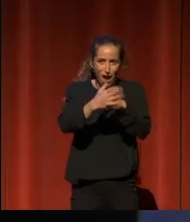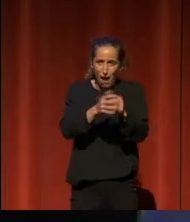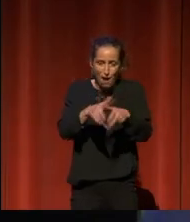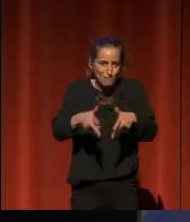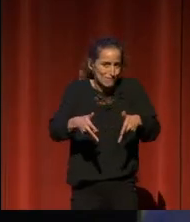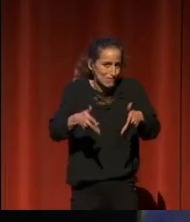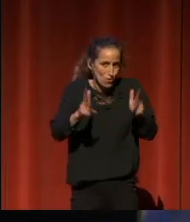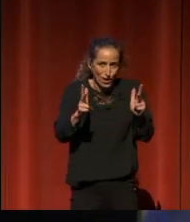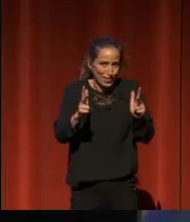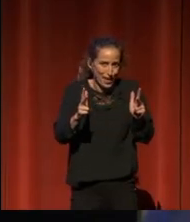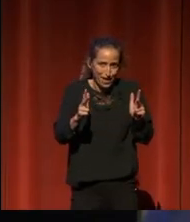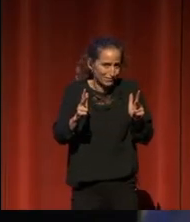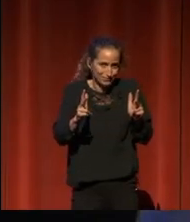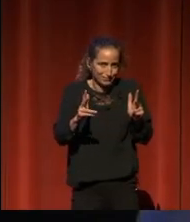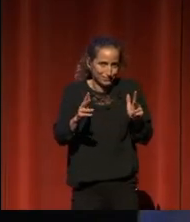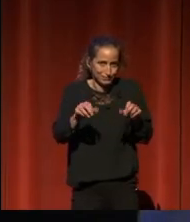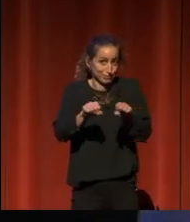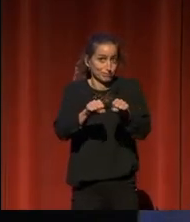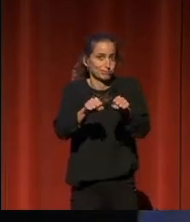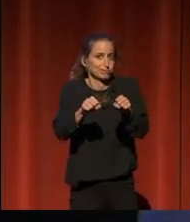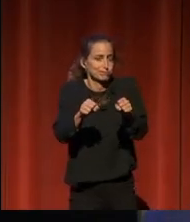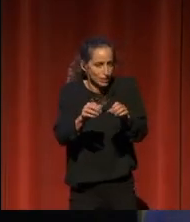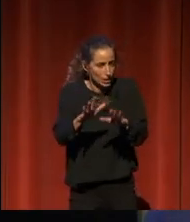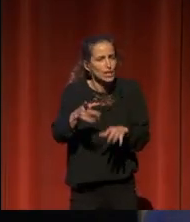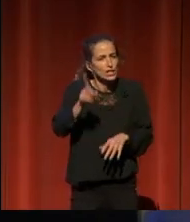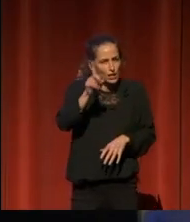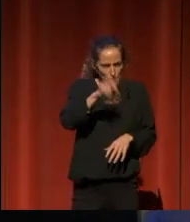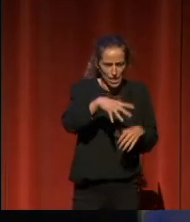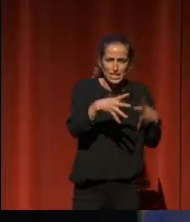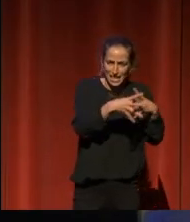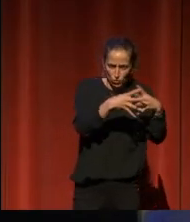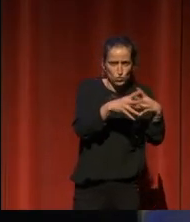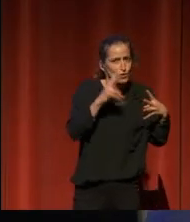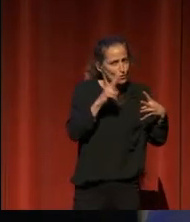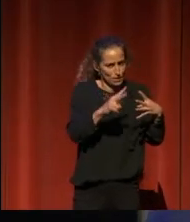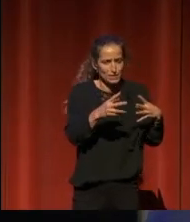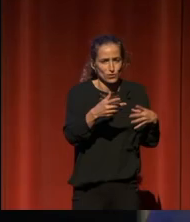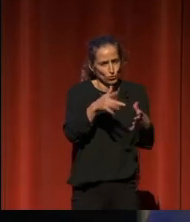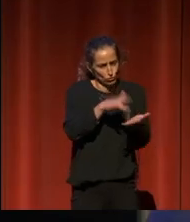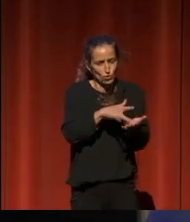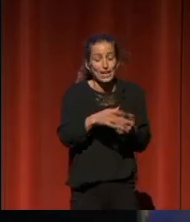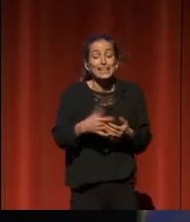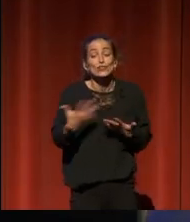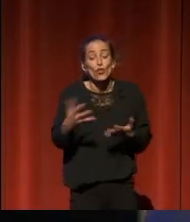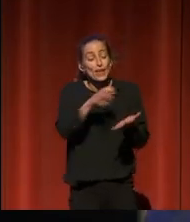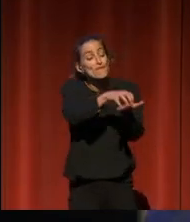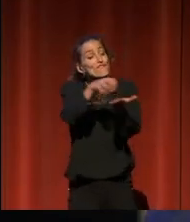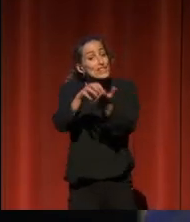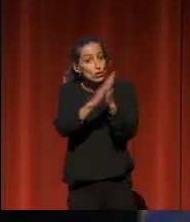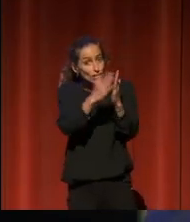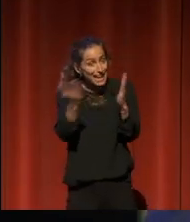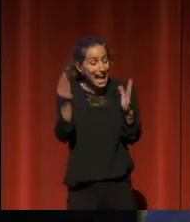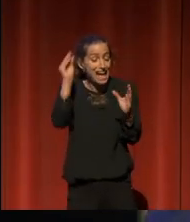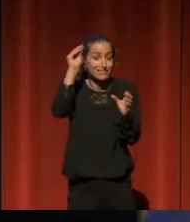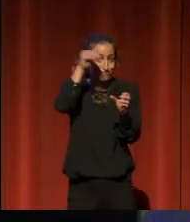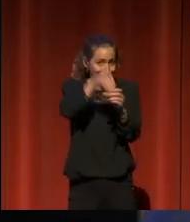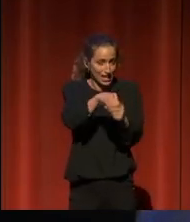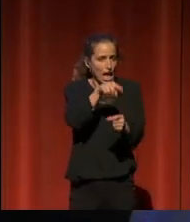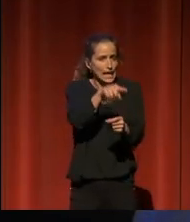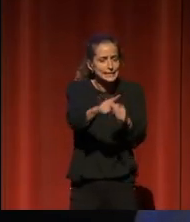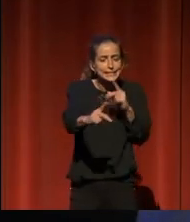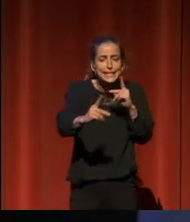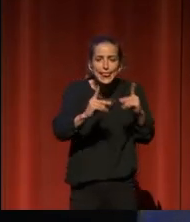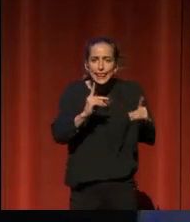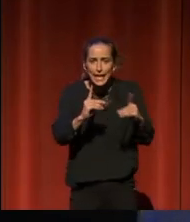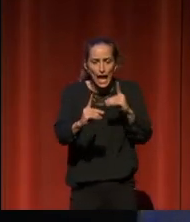Unidos y lo que está ocurriendo ahí así que la las bibliotecas están organizando diálogos o eh debates con los niños